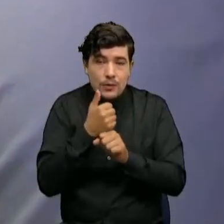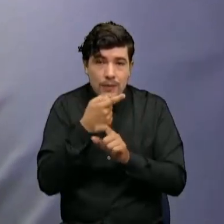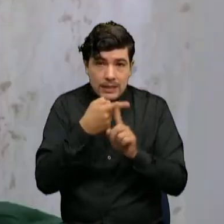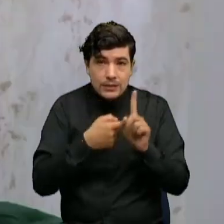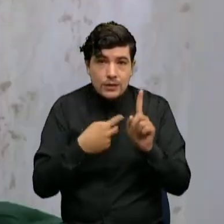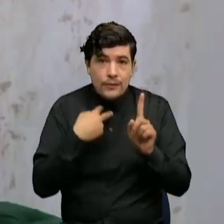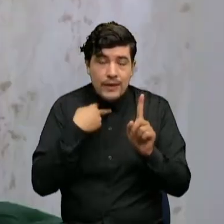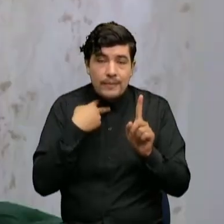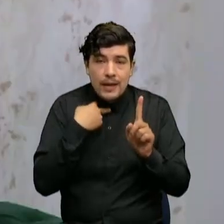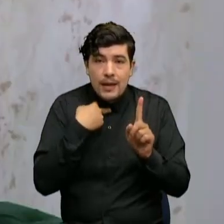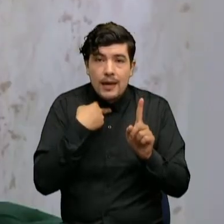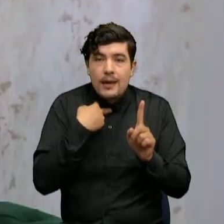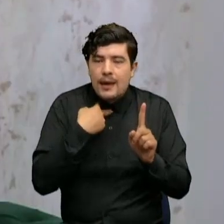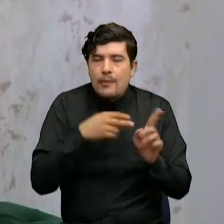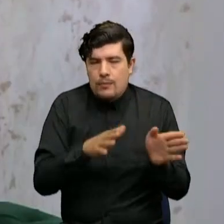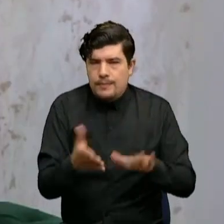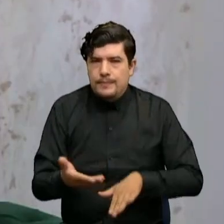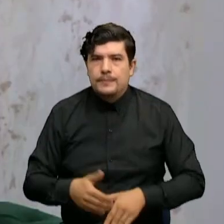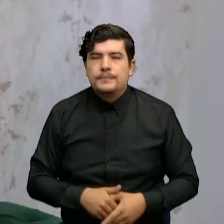querida en el municipio